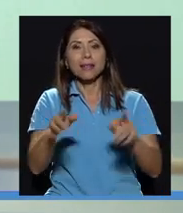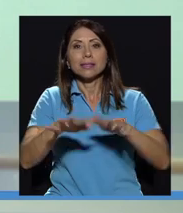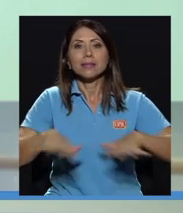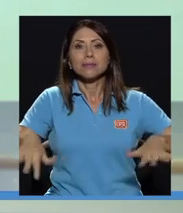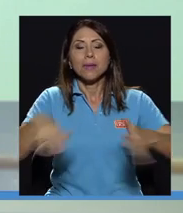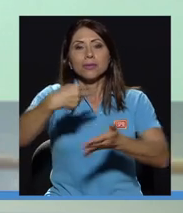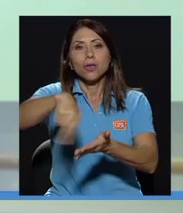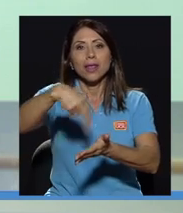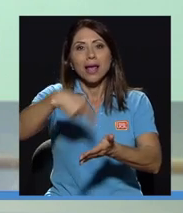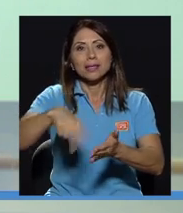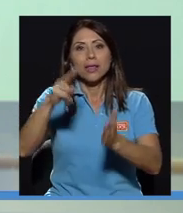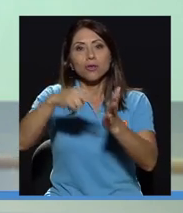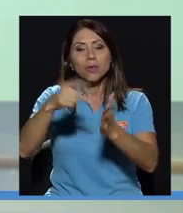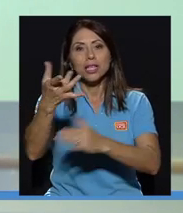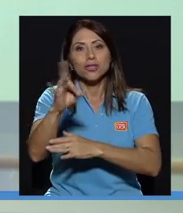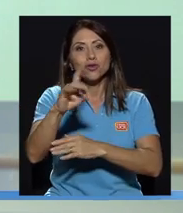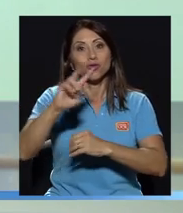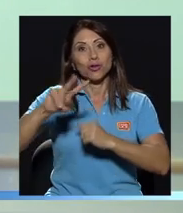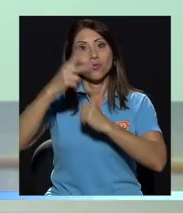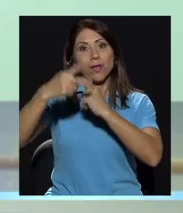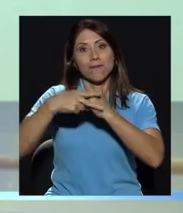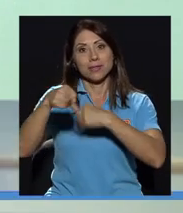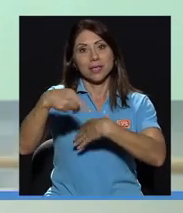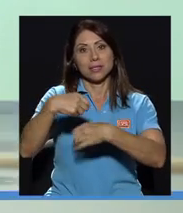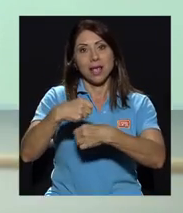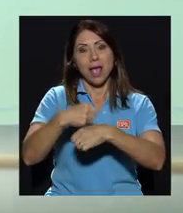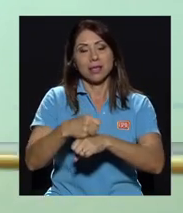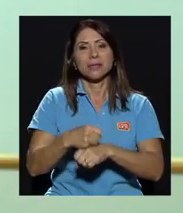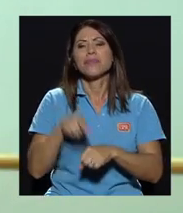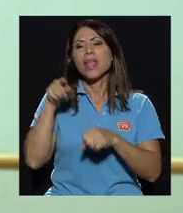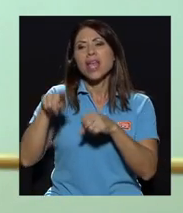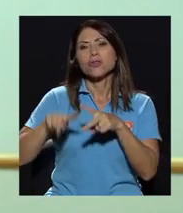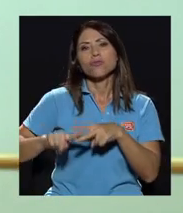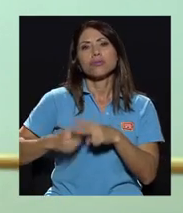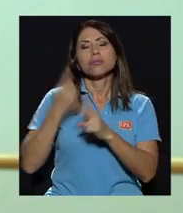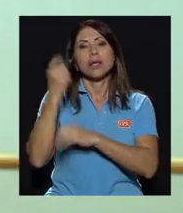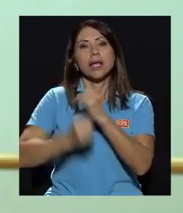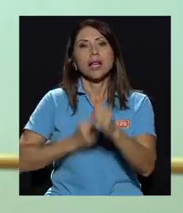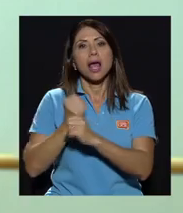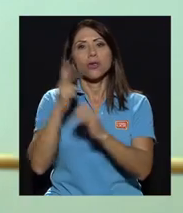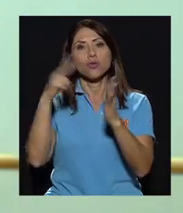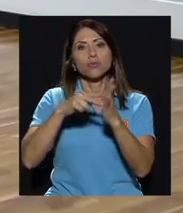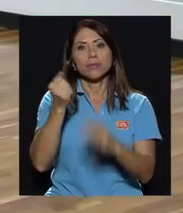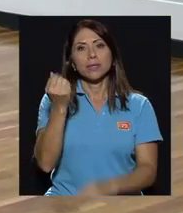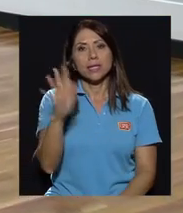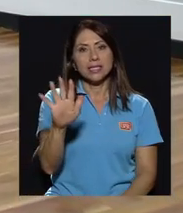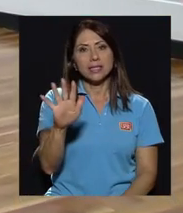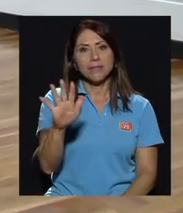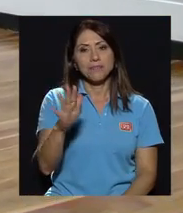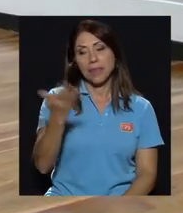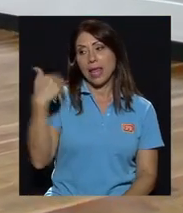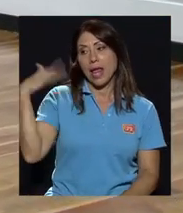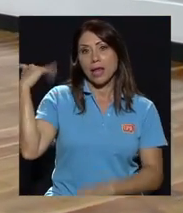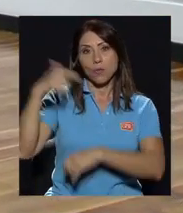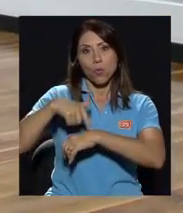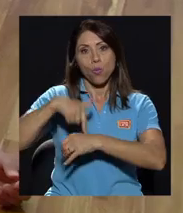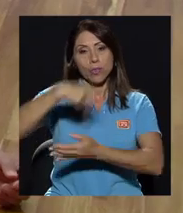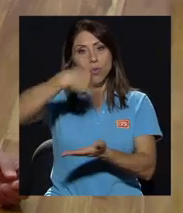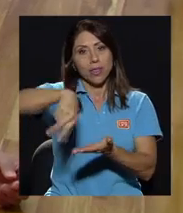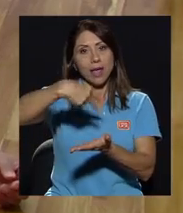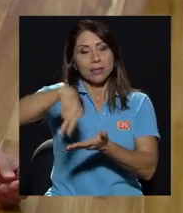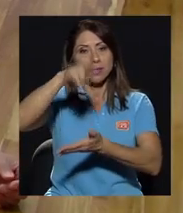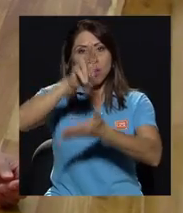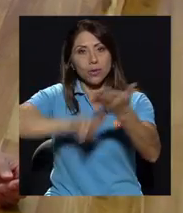segunda edición de este festival y nace desde el año 2015. Y en ese momento